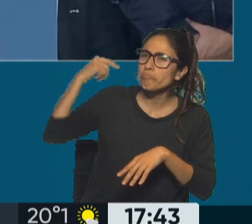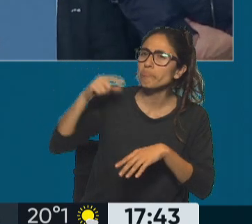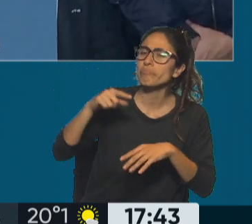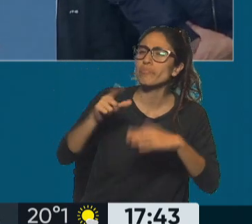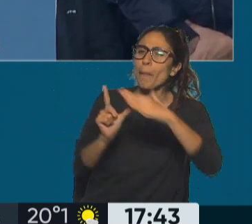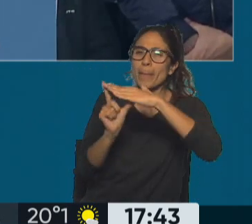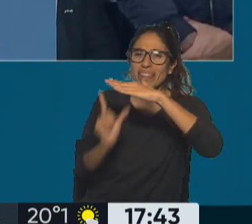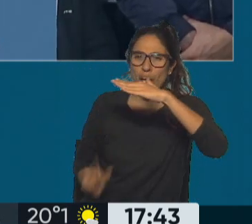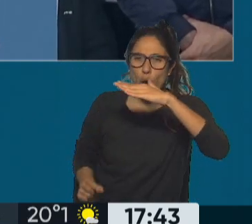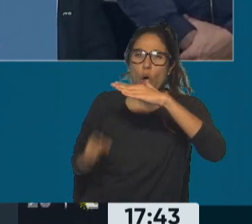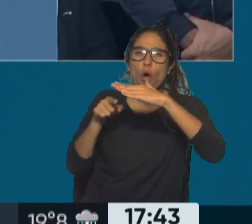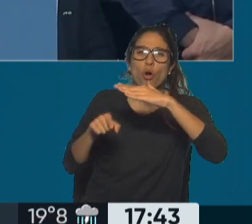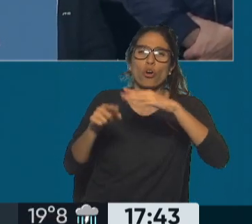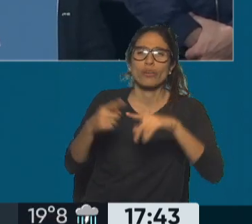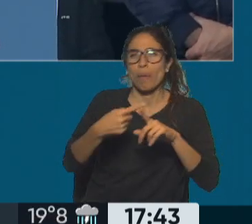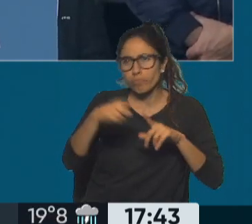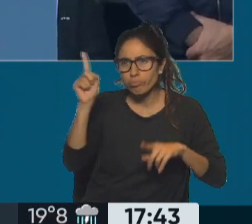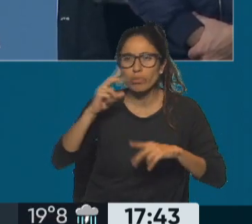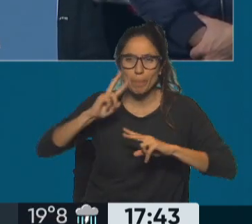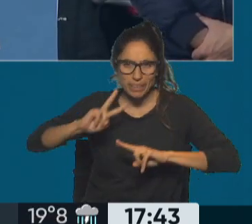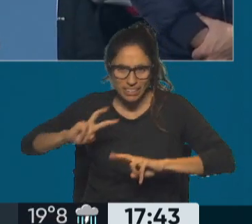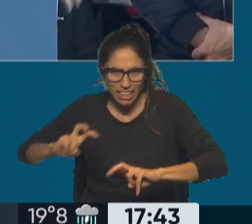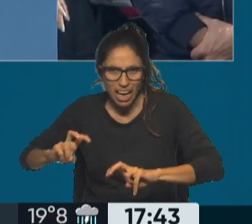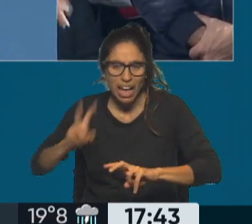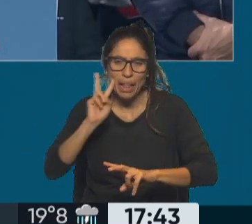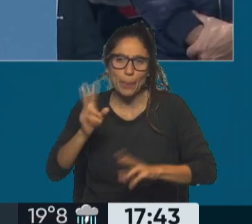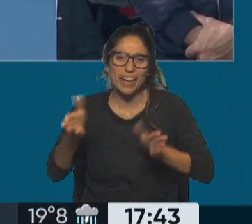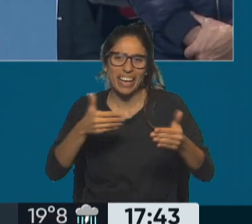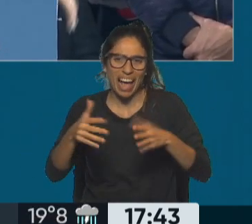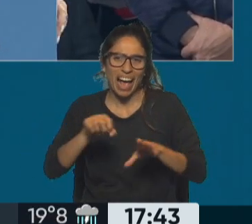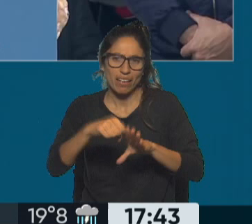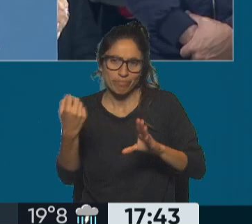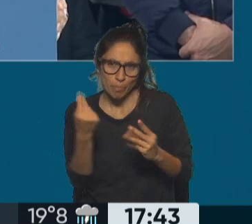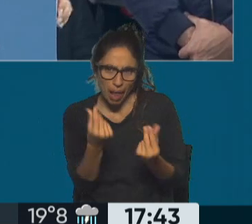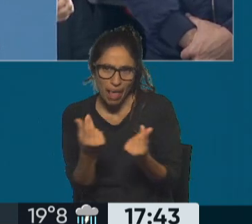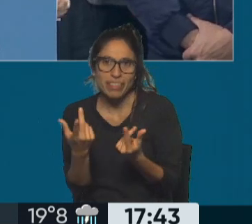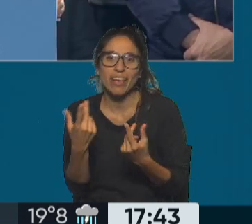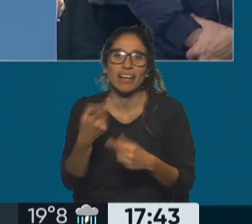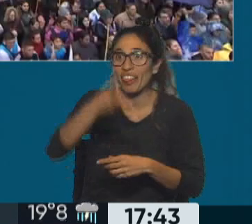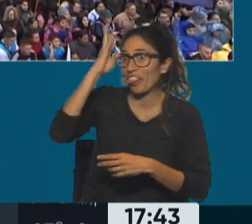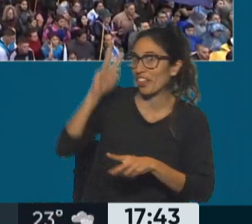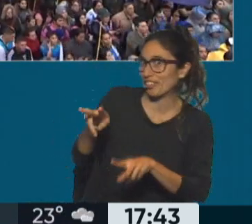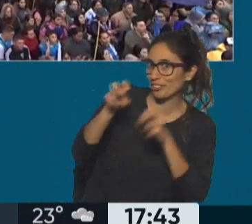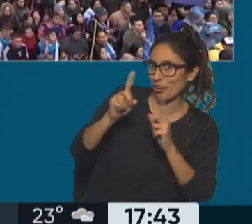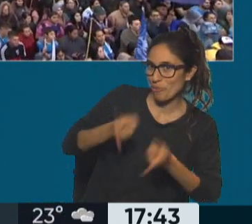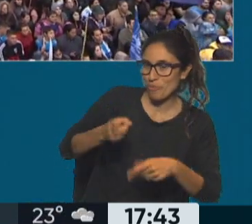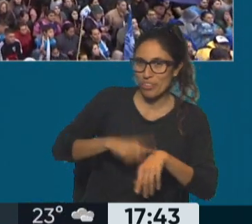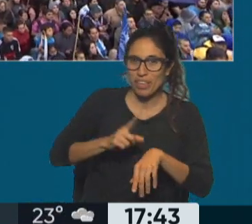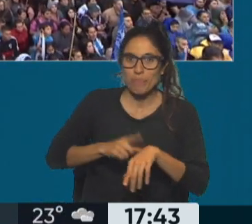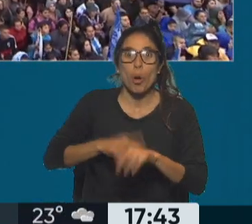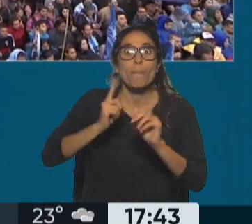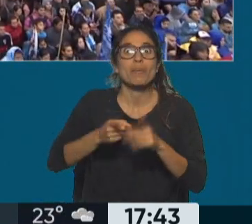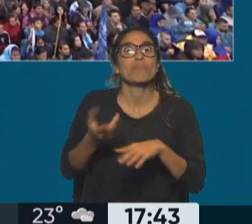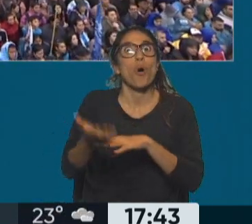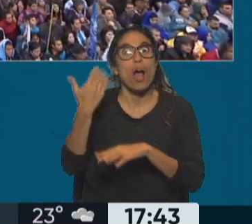si encontraban cajas fuertes y dinosaurios, Exacto. Bueno, fue el mismo que ayer pidió el sobrecimiento Así de tal cual. Cristina en la ruta del